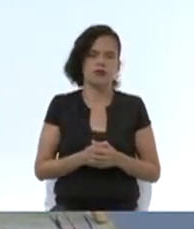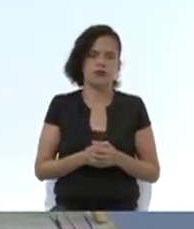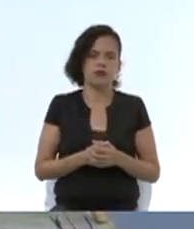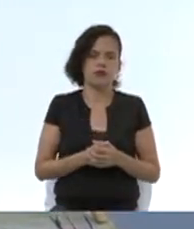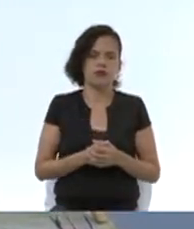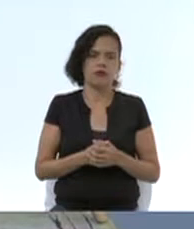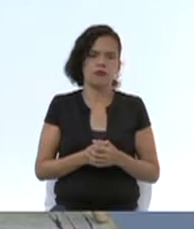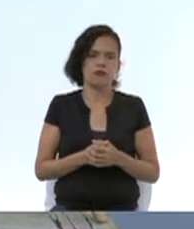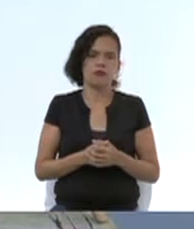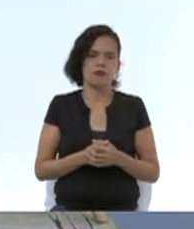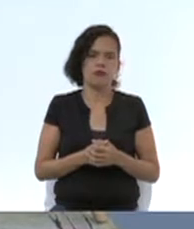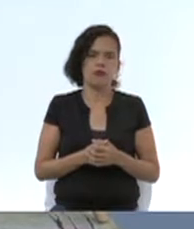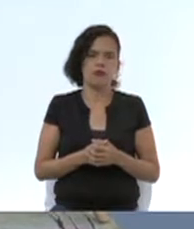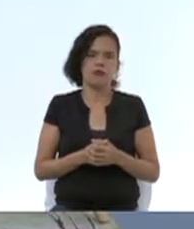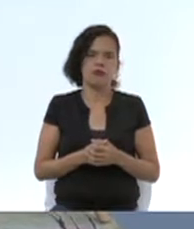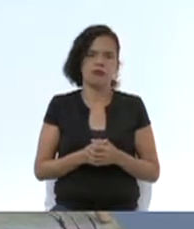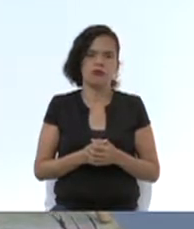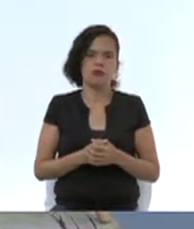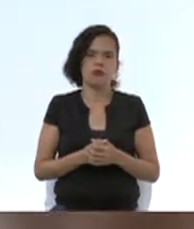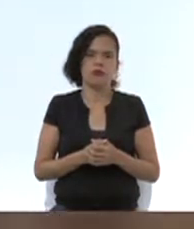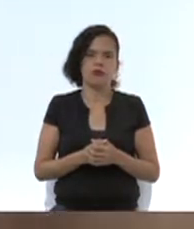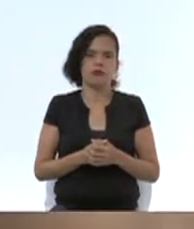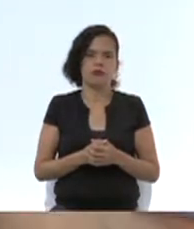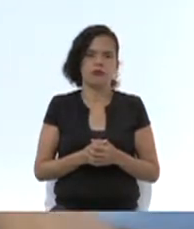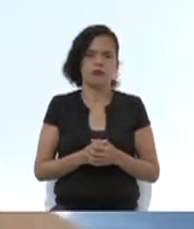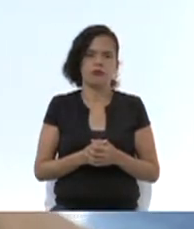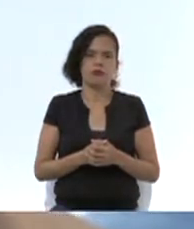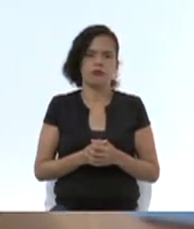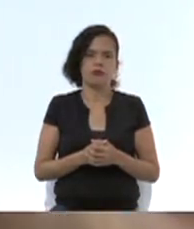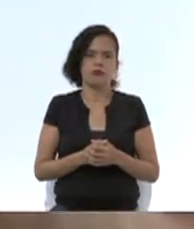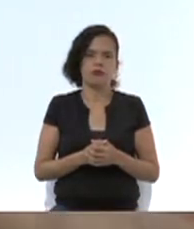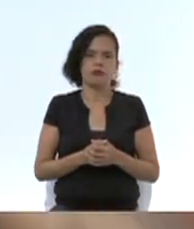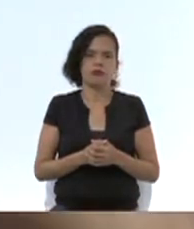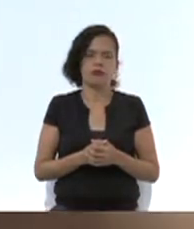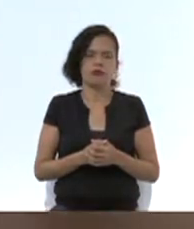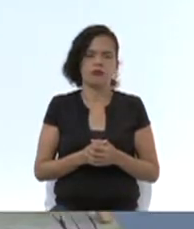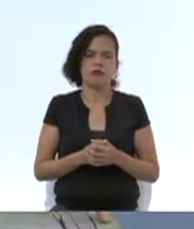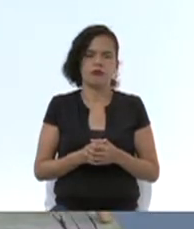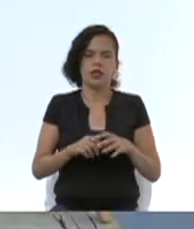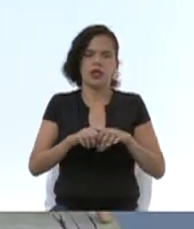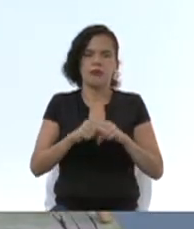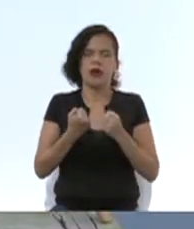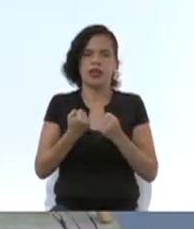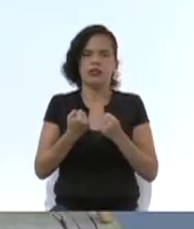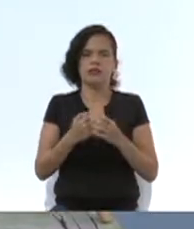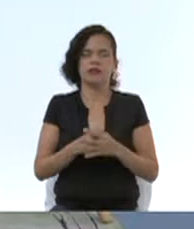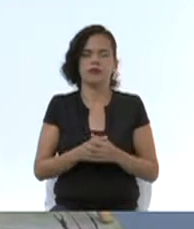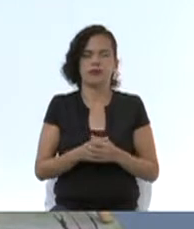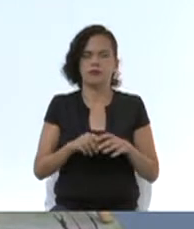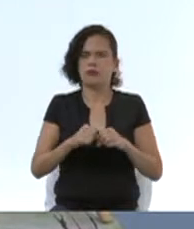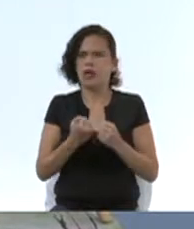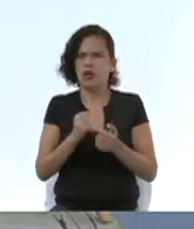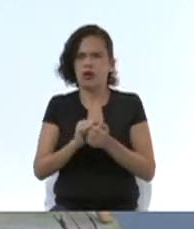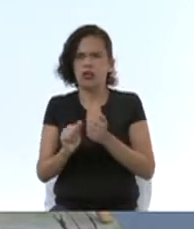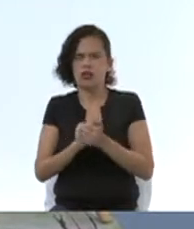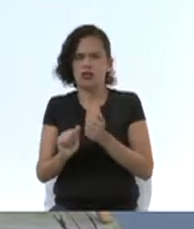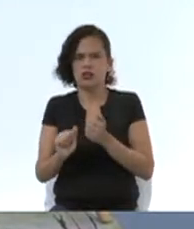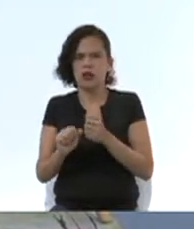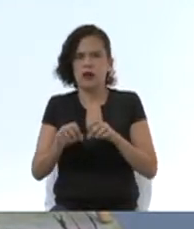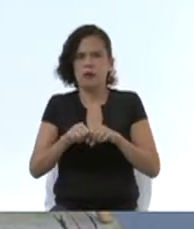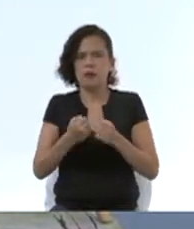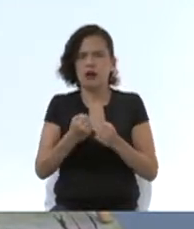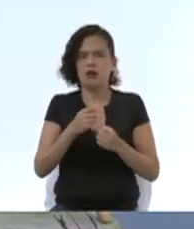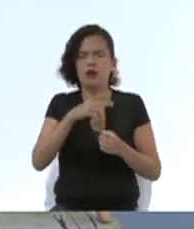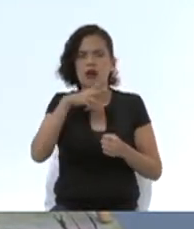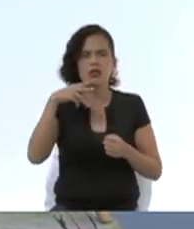esto? Pan. Pan. Ahora, si yo lo pongo... Pan con queso. No, pan con queso no. Pan con azúcar.